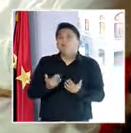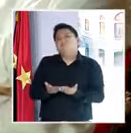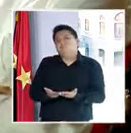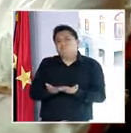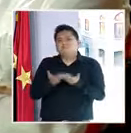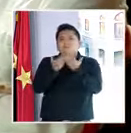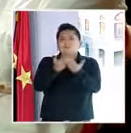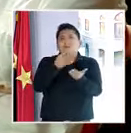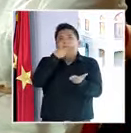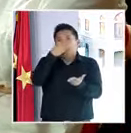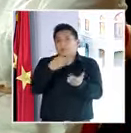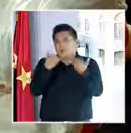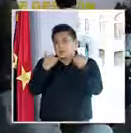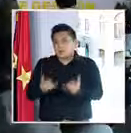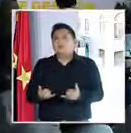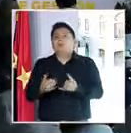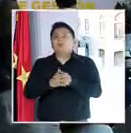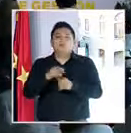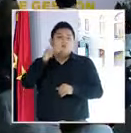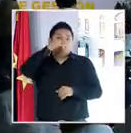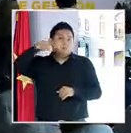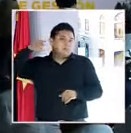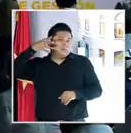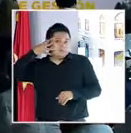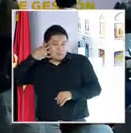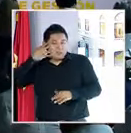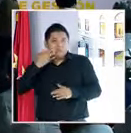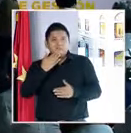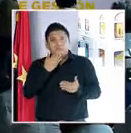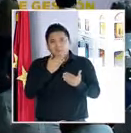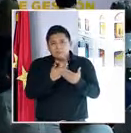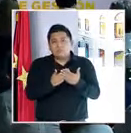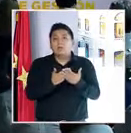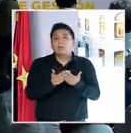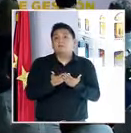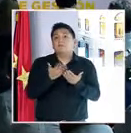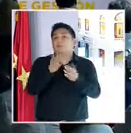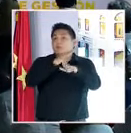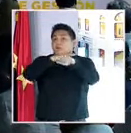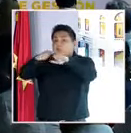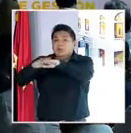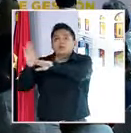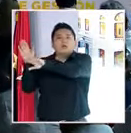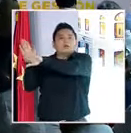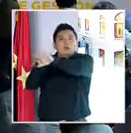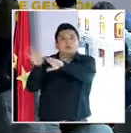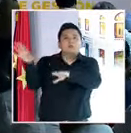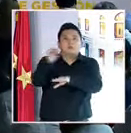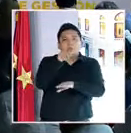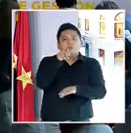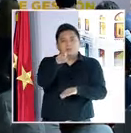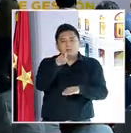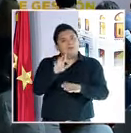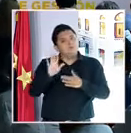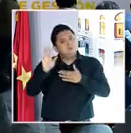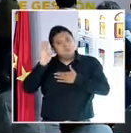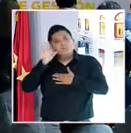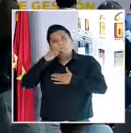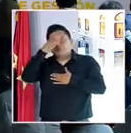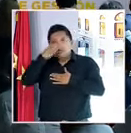a la casa común, a nuestra tierra, e invitarlos a que todos seamos